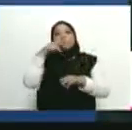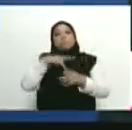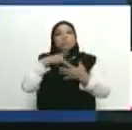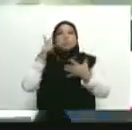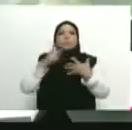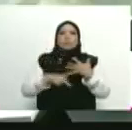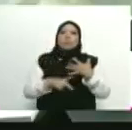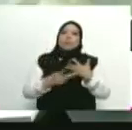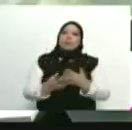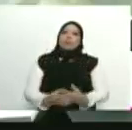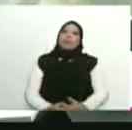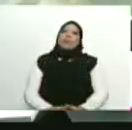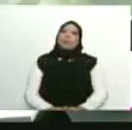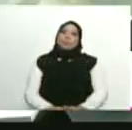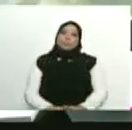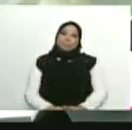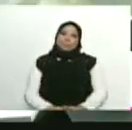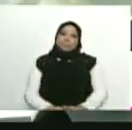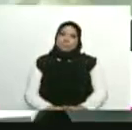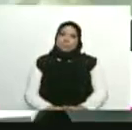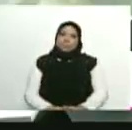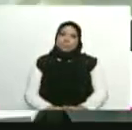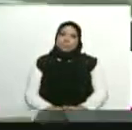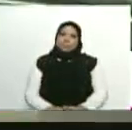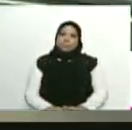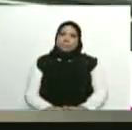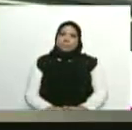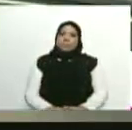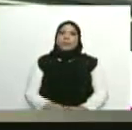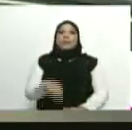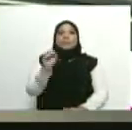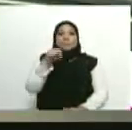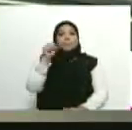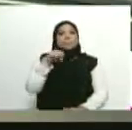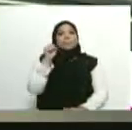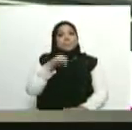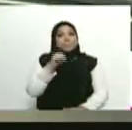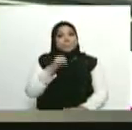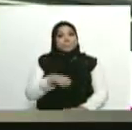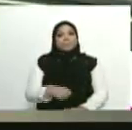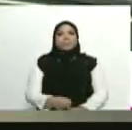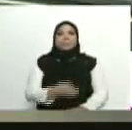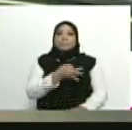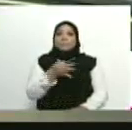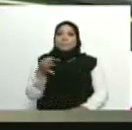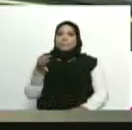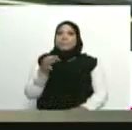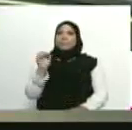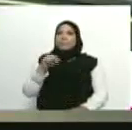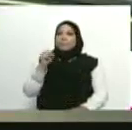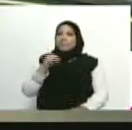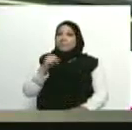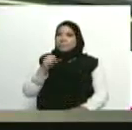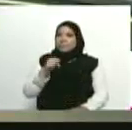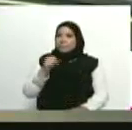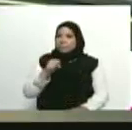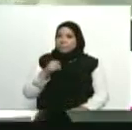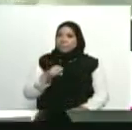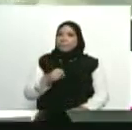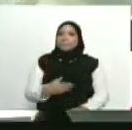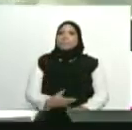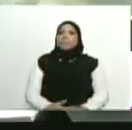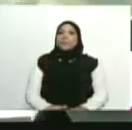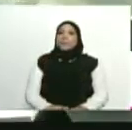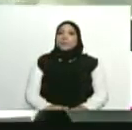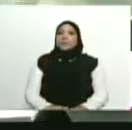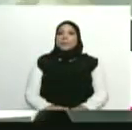proyecto bolivariano. Así es así, exactamente así. Eso es una lección.